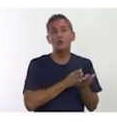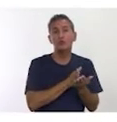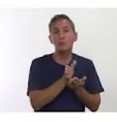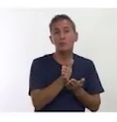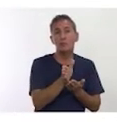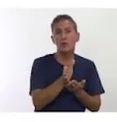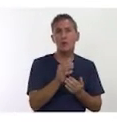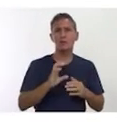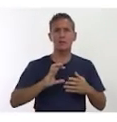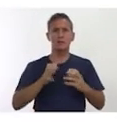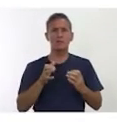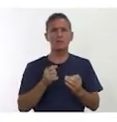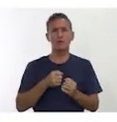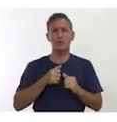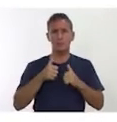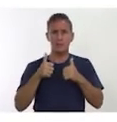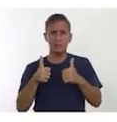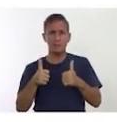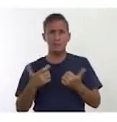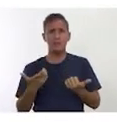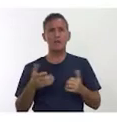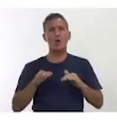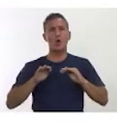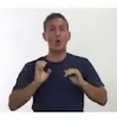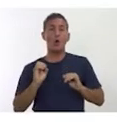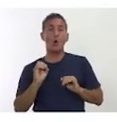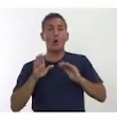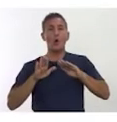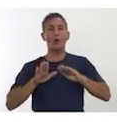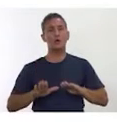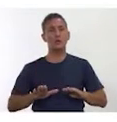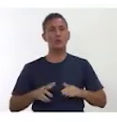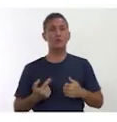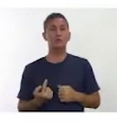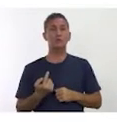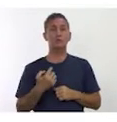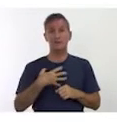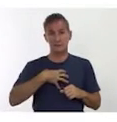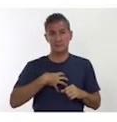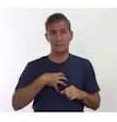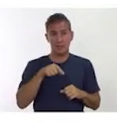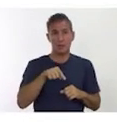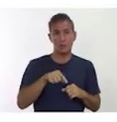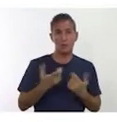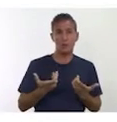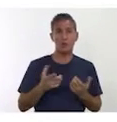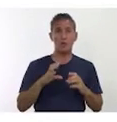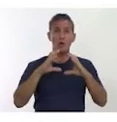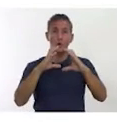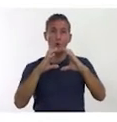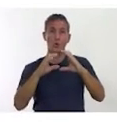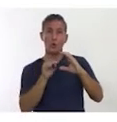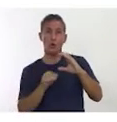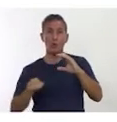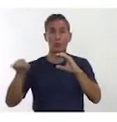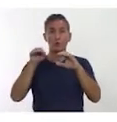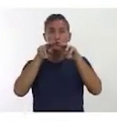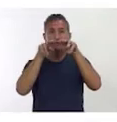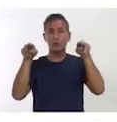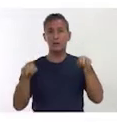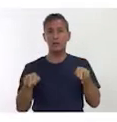uniforme o está en reposo. Una de las dos cosas cuenta. Si tenemos